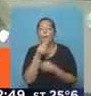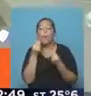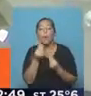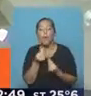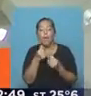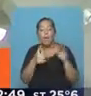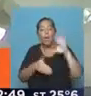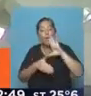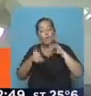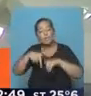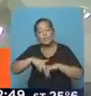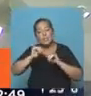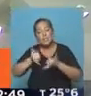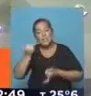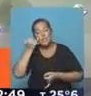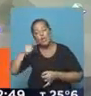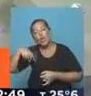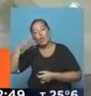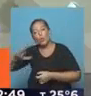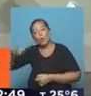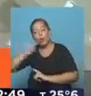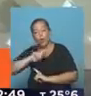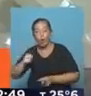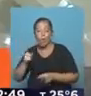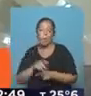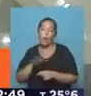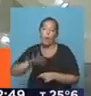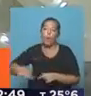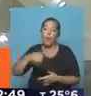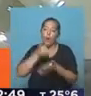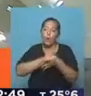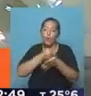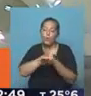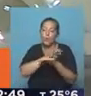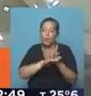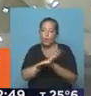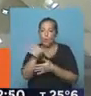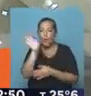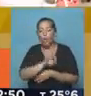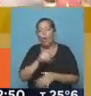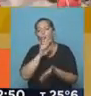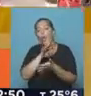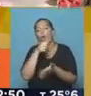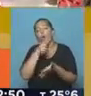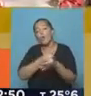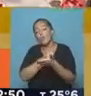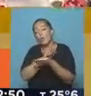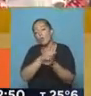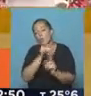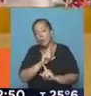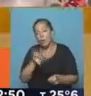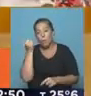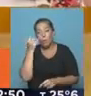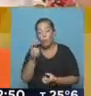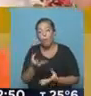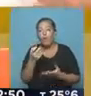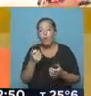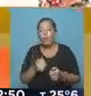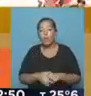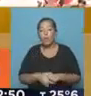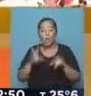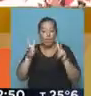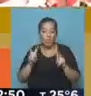continente sí y en otros lugares no En aquellos lugares digamos donde la lucha contra la corrupción o no es la lucha contra la corrupción porque ya directamente no pasa a ser